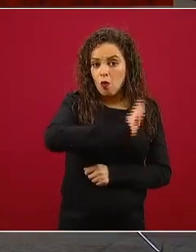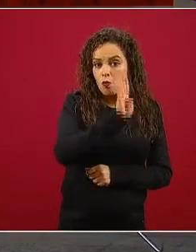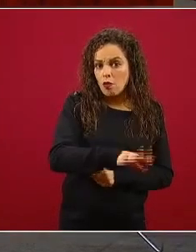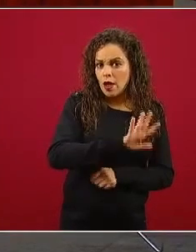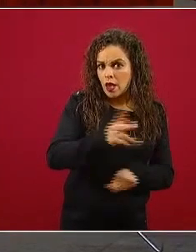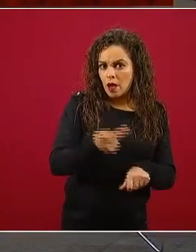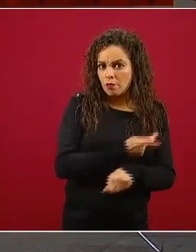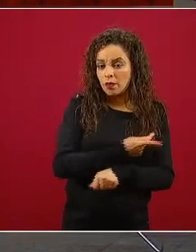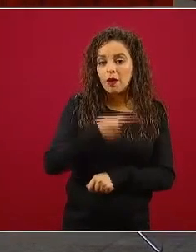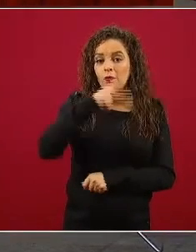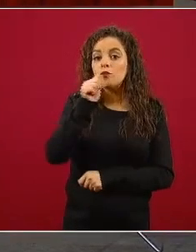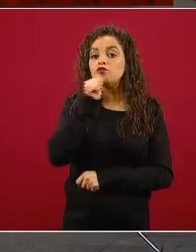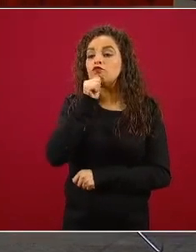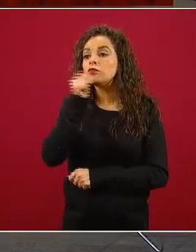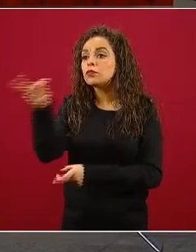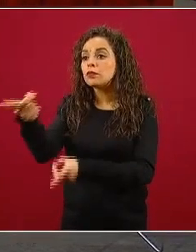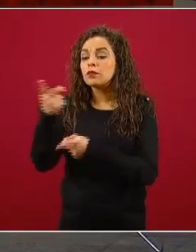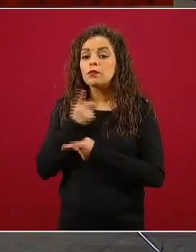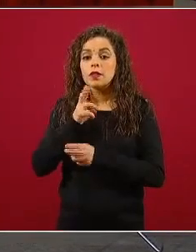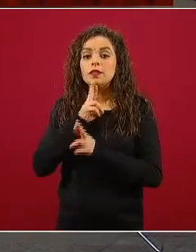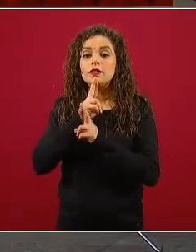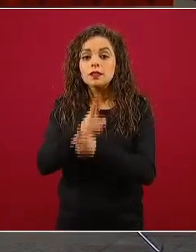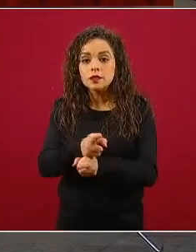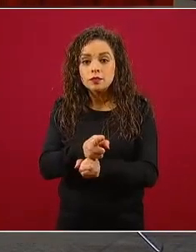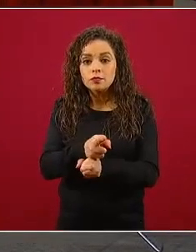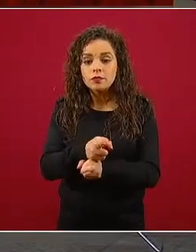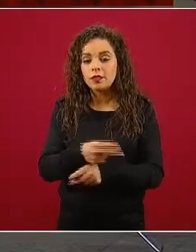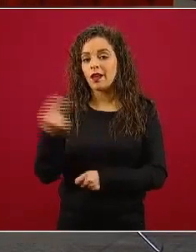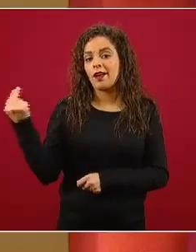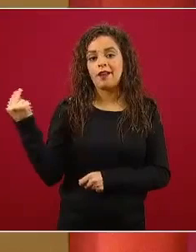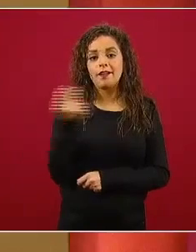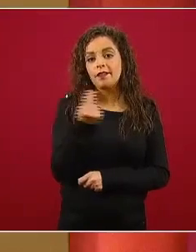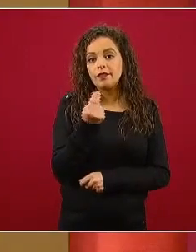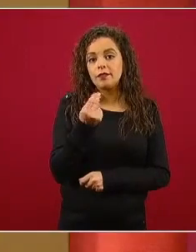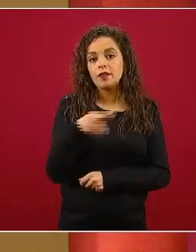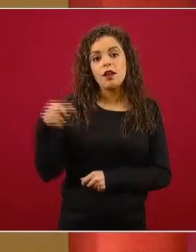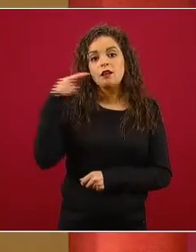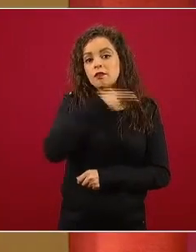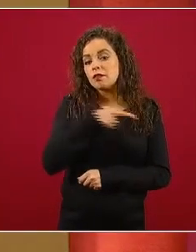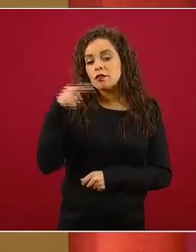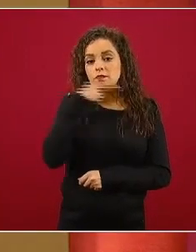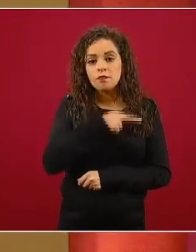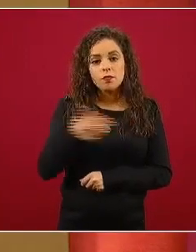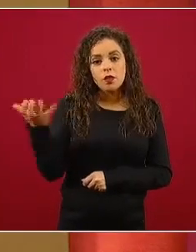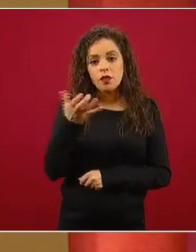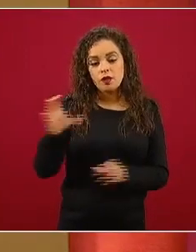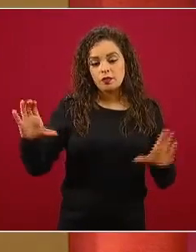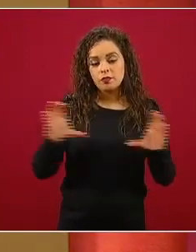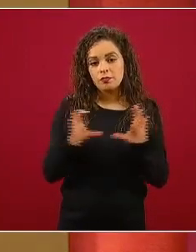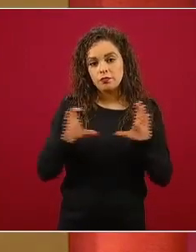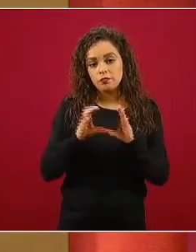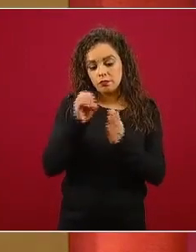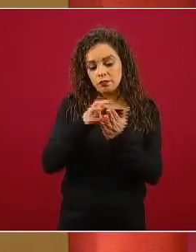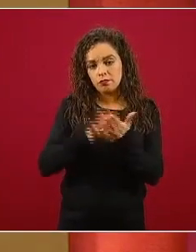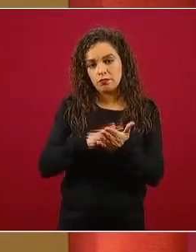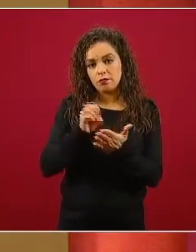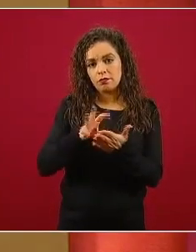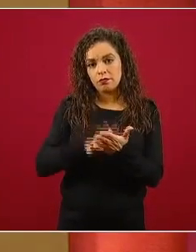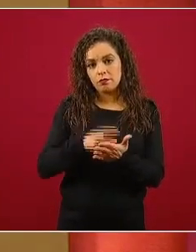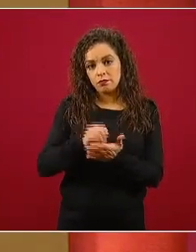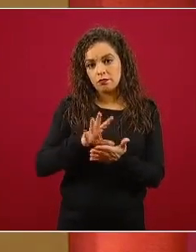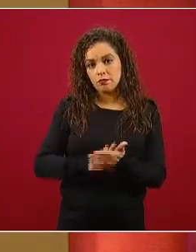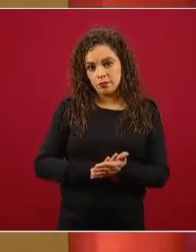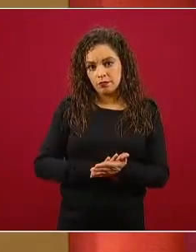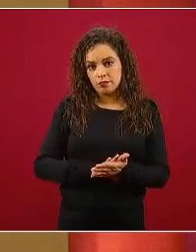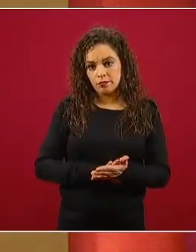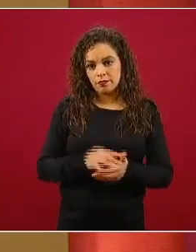resultado del laboratorio, pero el certificado hay que emitirlo de manera inmediata. Entonces corresponde poner como